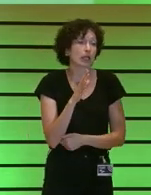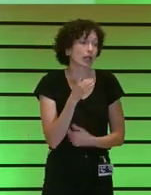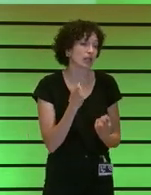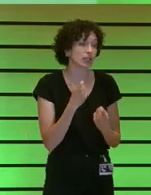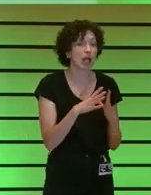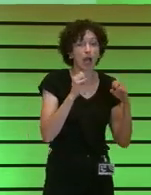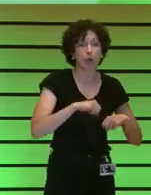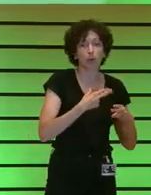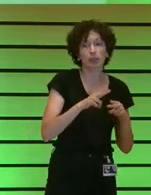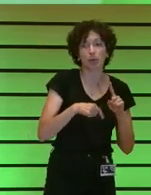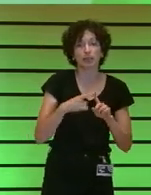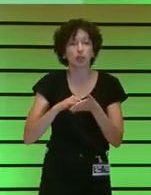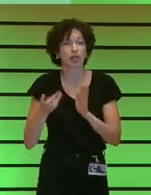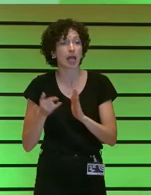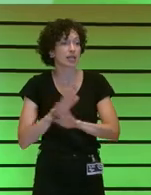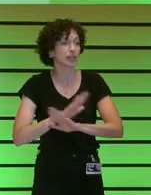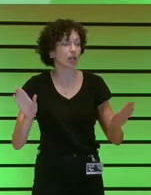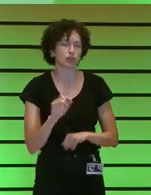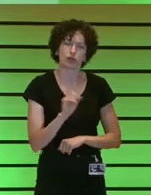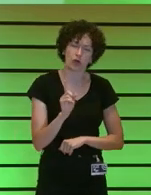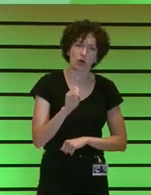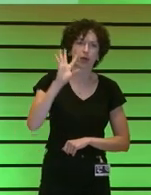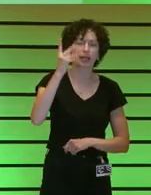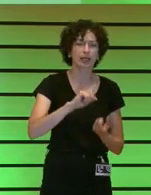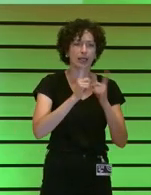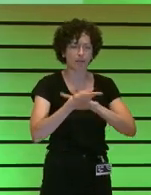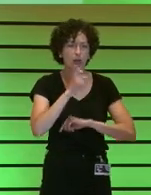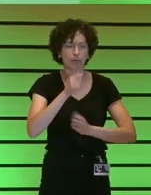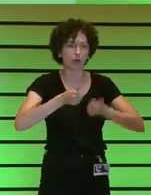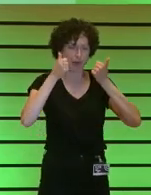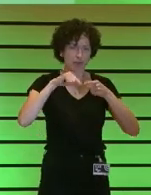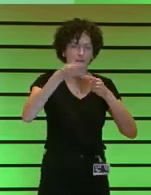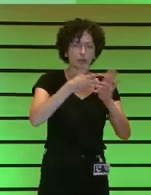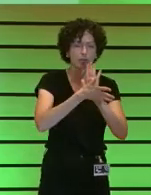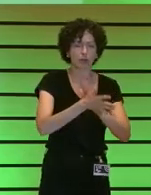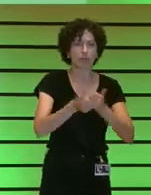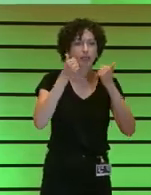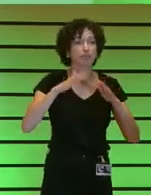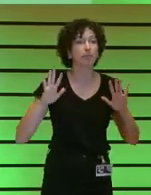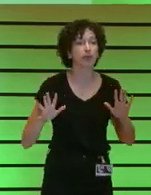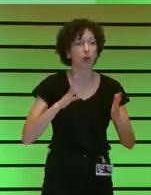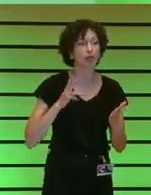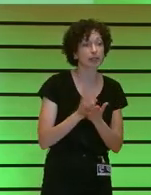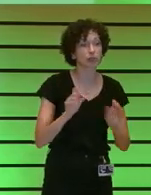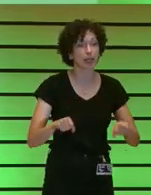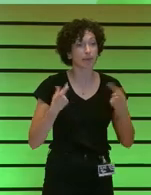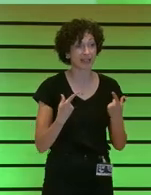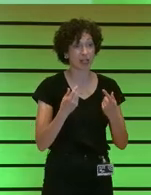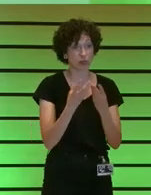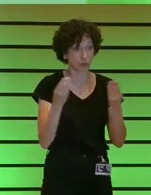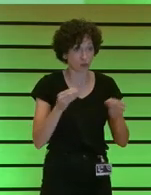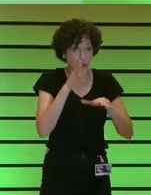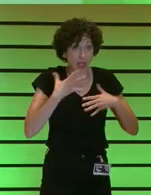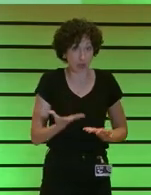acuerdo político no el cambio climático es mucho más complejo luego luego lo hablaremos pero muchos de los enormes desafíos ambientales que tenemos encima de la mesa